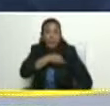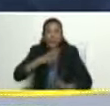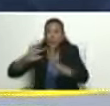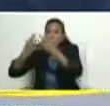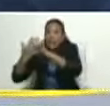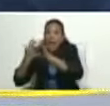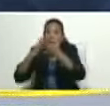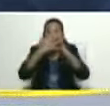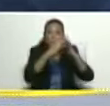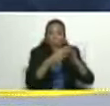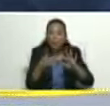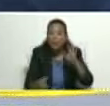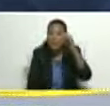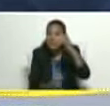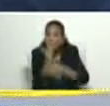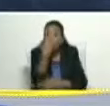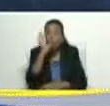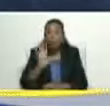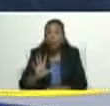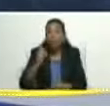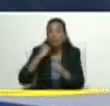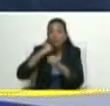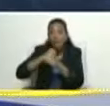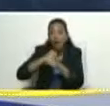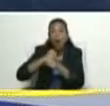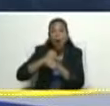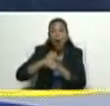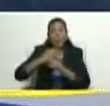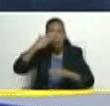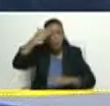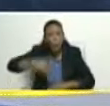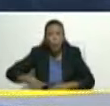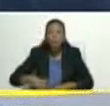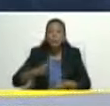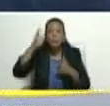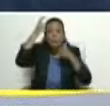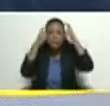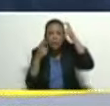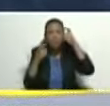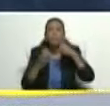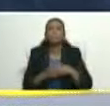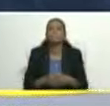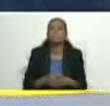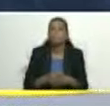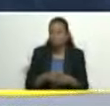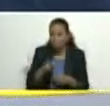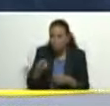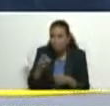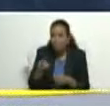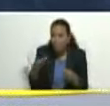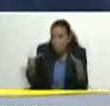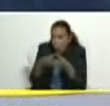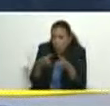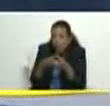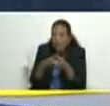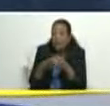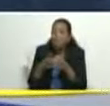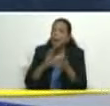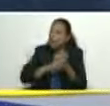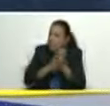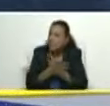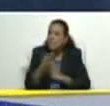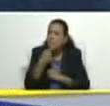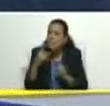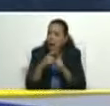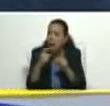integrar el desarrollo de todo lo que es el trabajo de las brigadas Hugo Chávez. Y cerraría con lo siguiente,